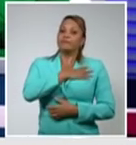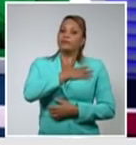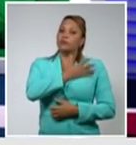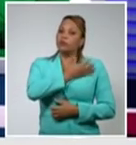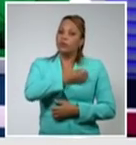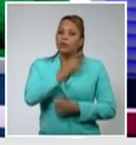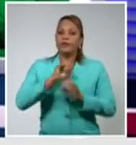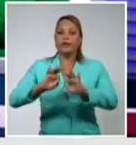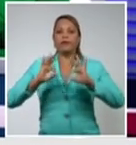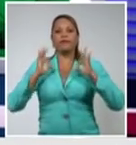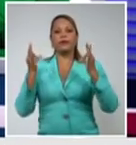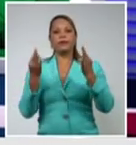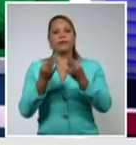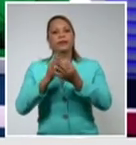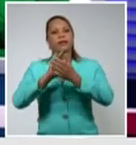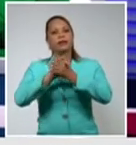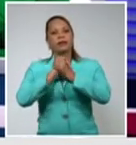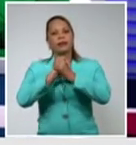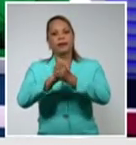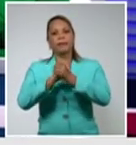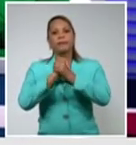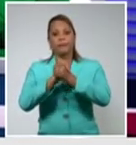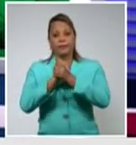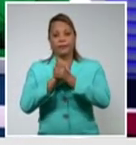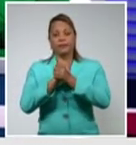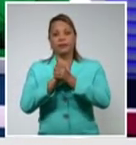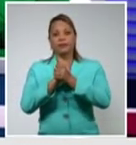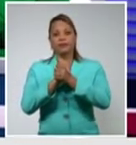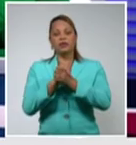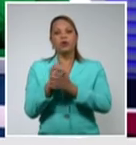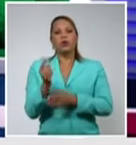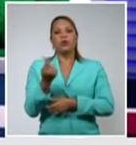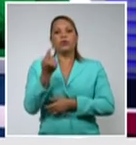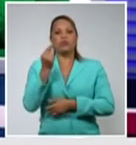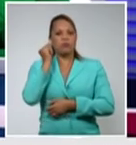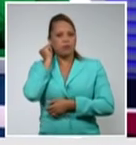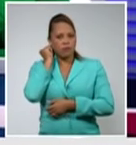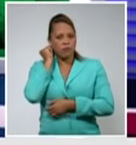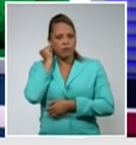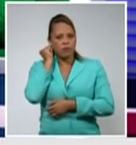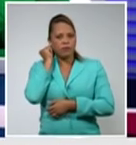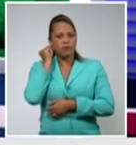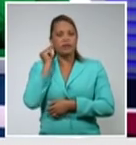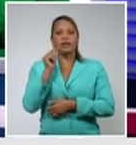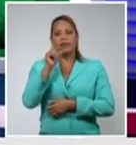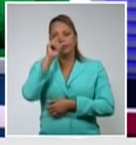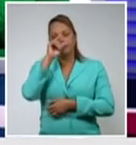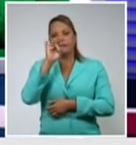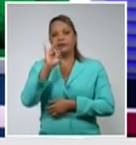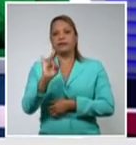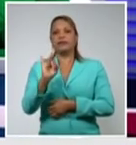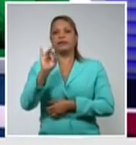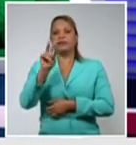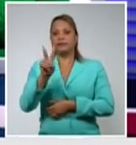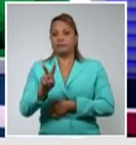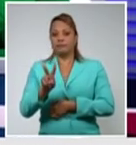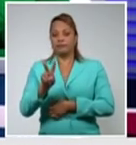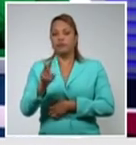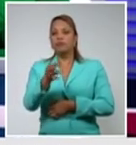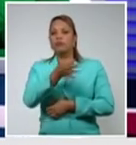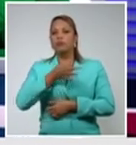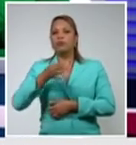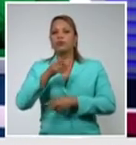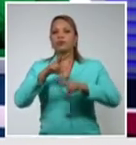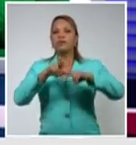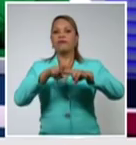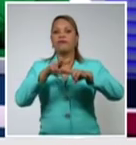familiares y amistades. Uno es una paciente de 72 años de edad del municipio Habana Vieja,